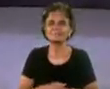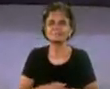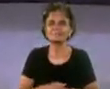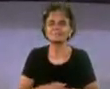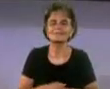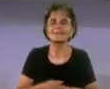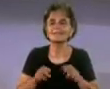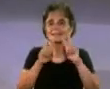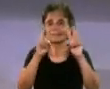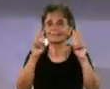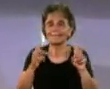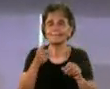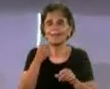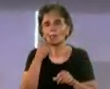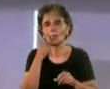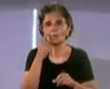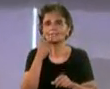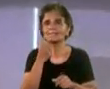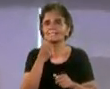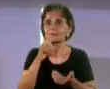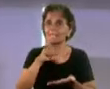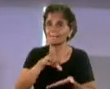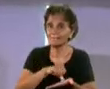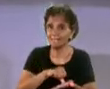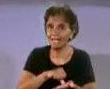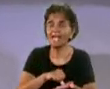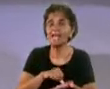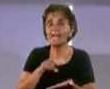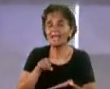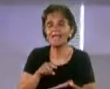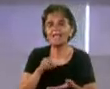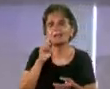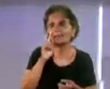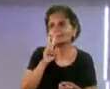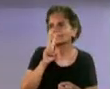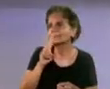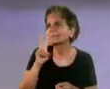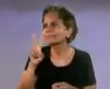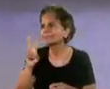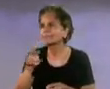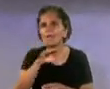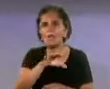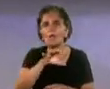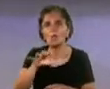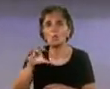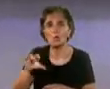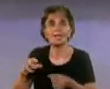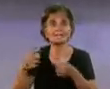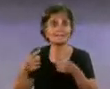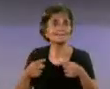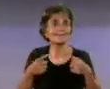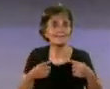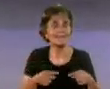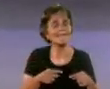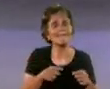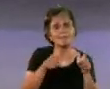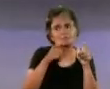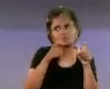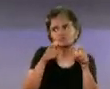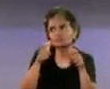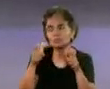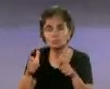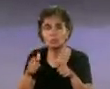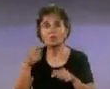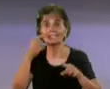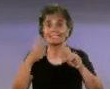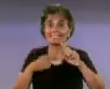la Municipalidad de San Luis realiza diferentes relevamientos integrales en los barrios de la capital. Y en este caso el intendente de